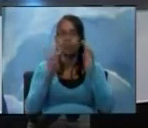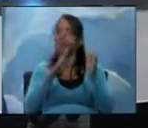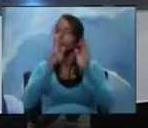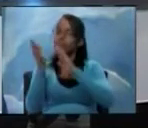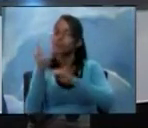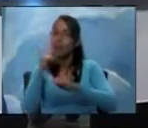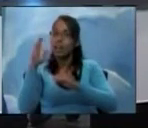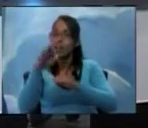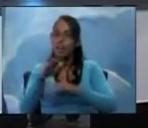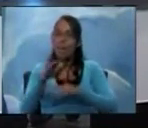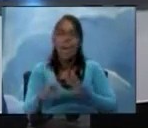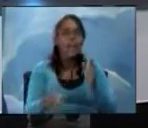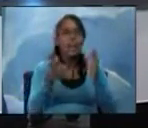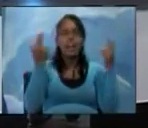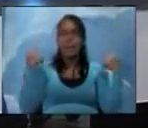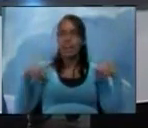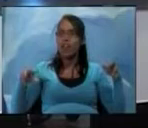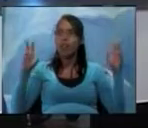lado.